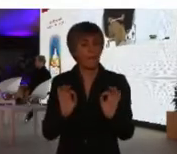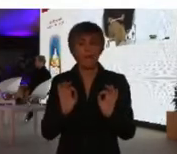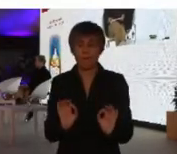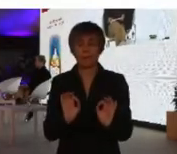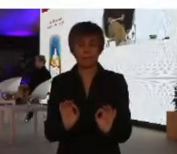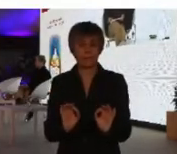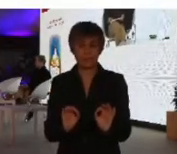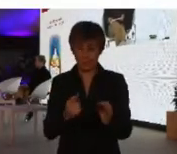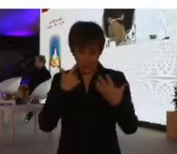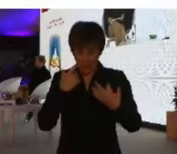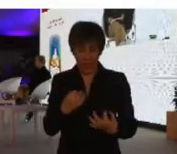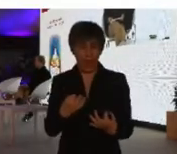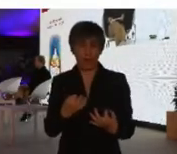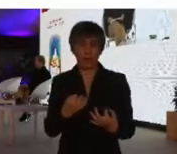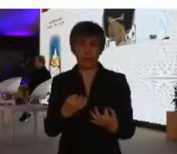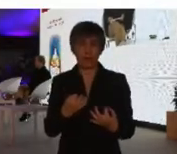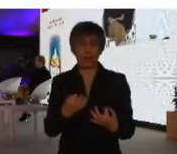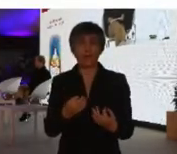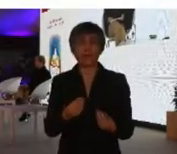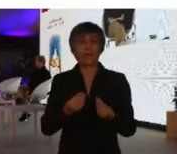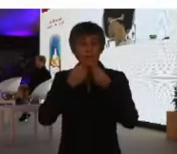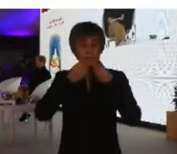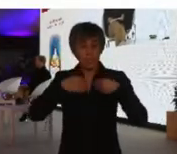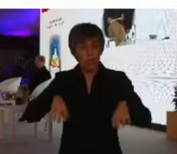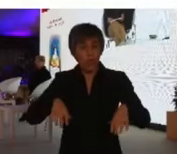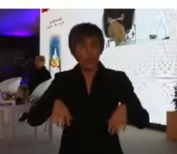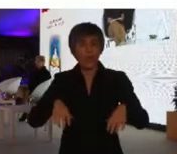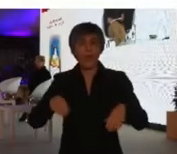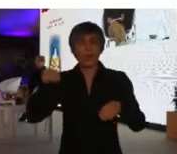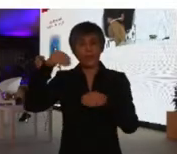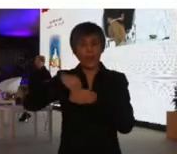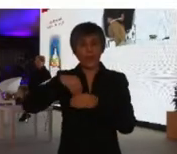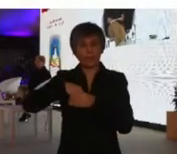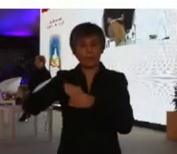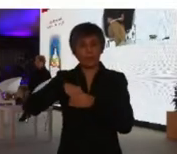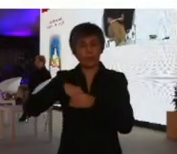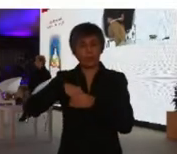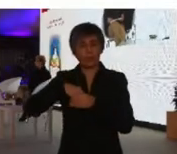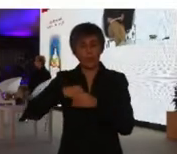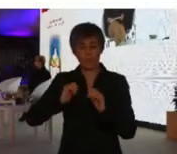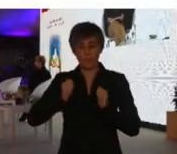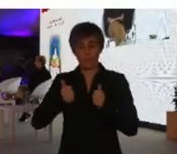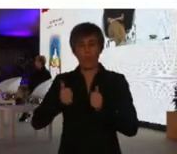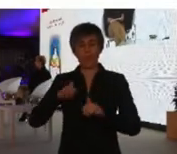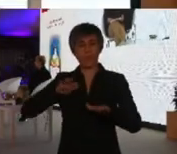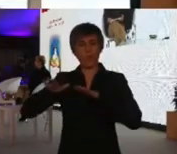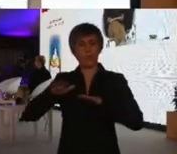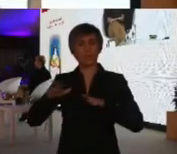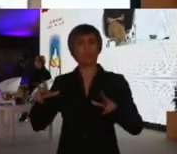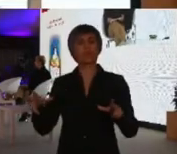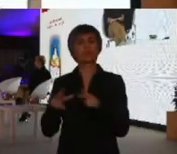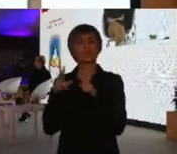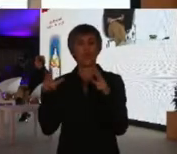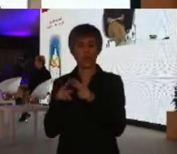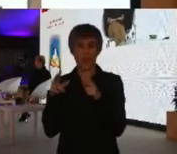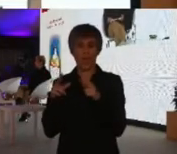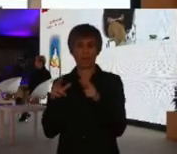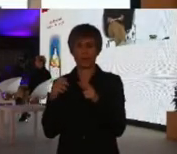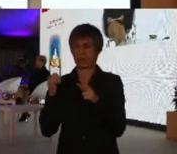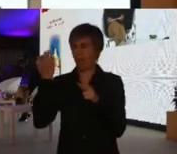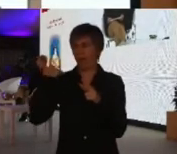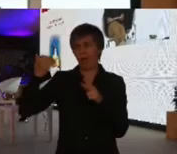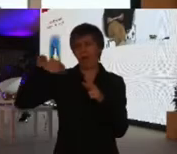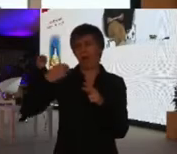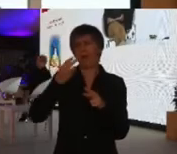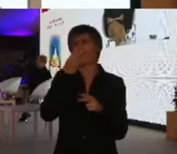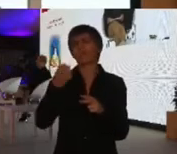históricamente bastante inédito que un movimiento social no solamente tenga más de 3 siglos de historia,